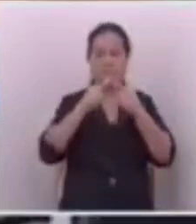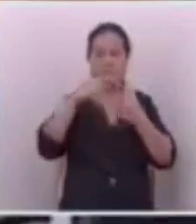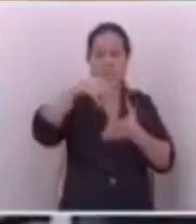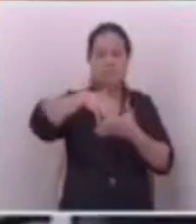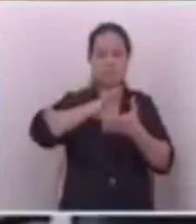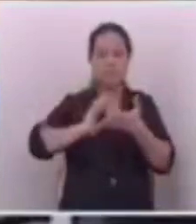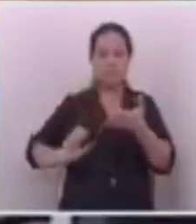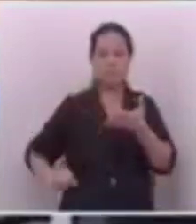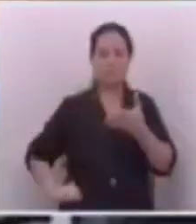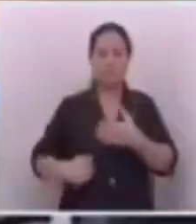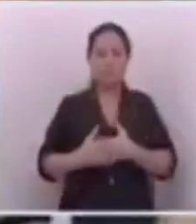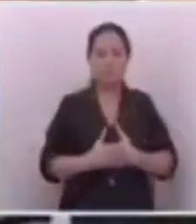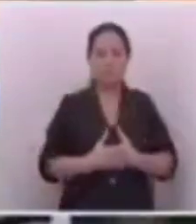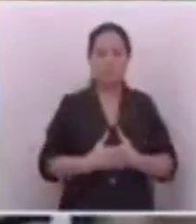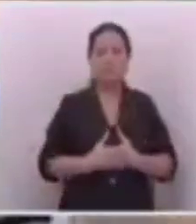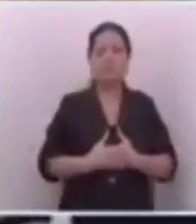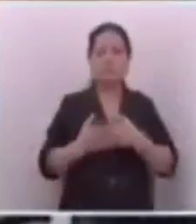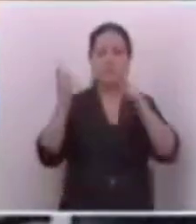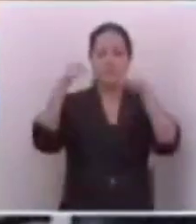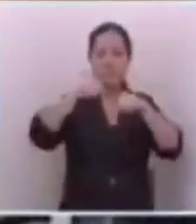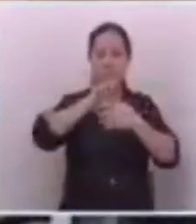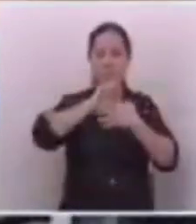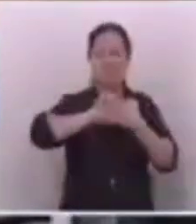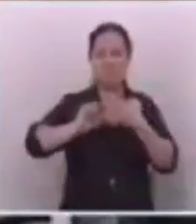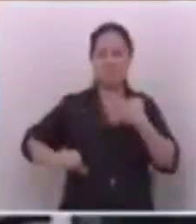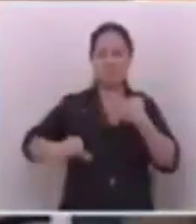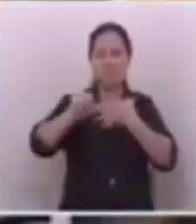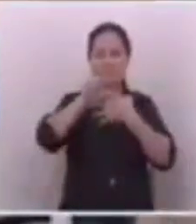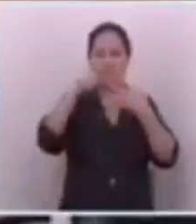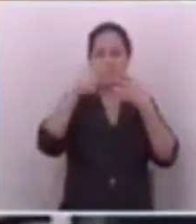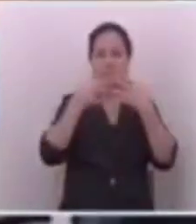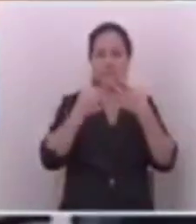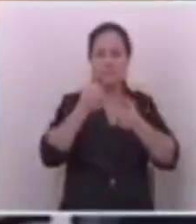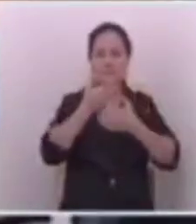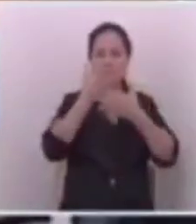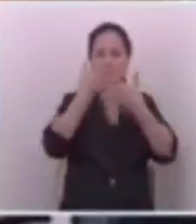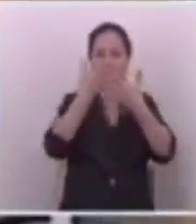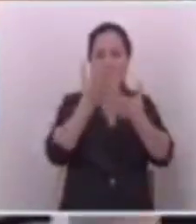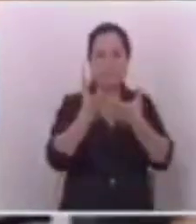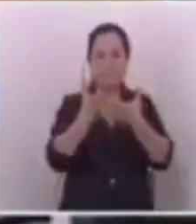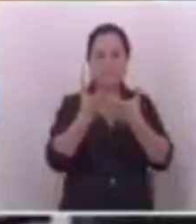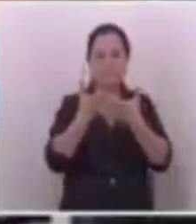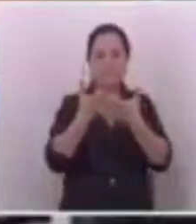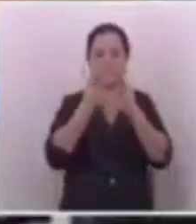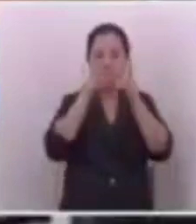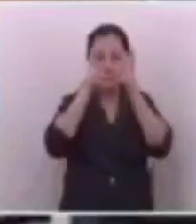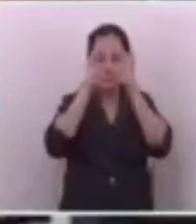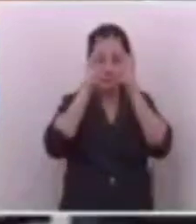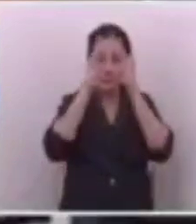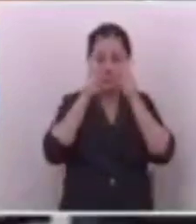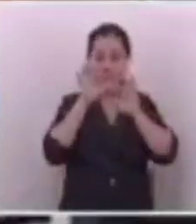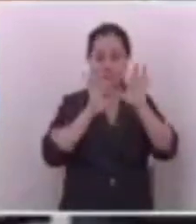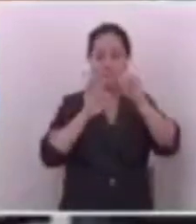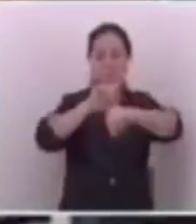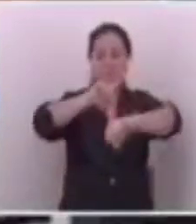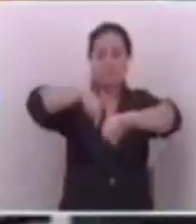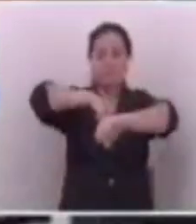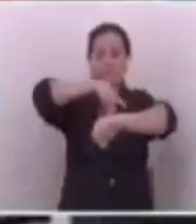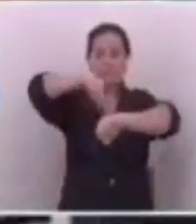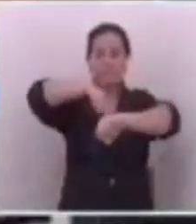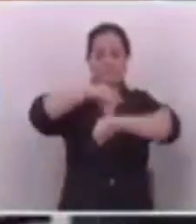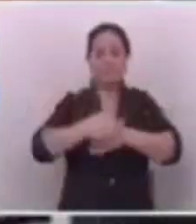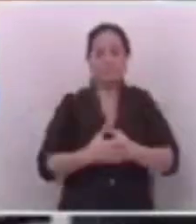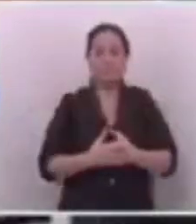pueblo salvadoreño que vino a esta asamblea legislativa a dar sus aportes, se les escuchó durante algunas horas.